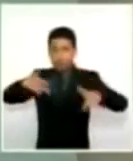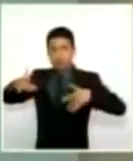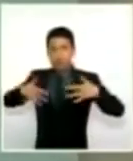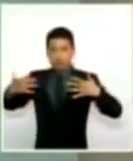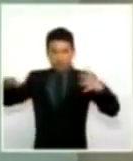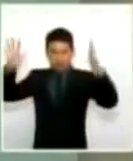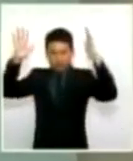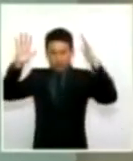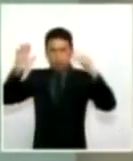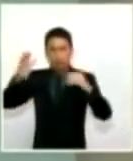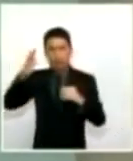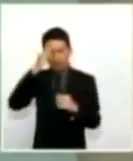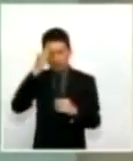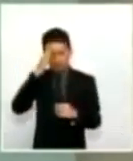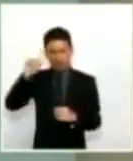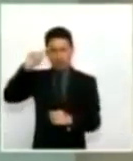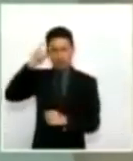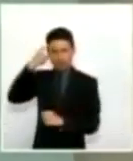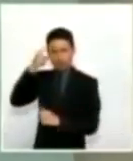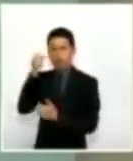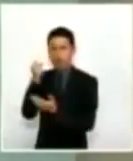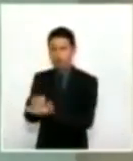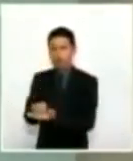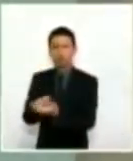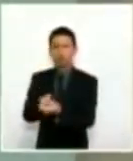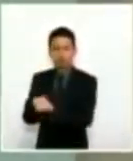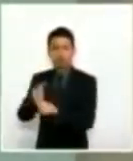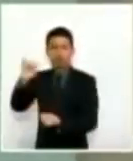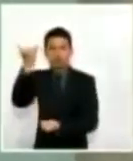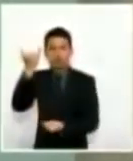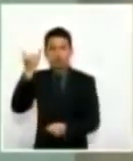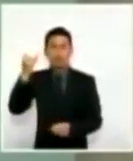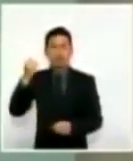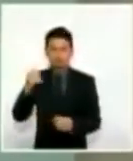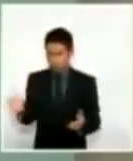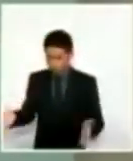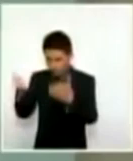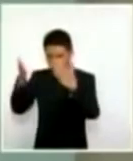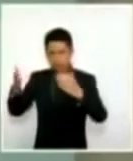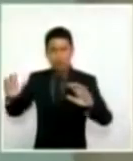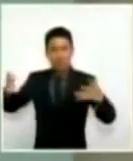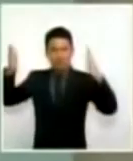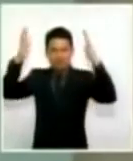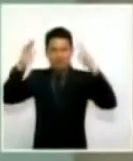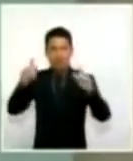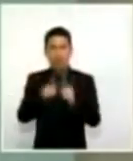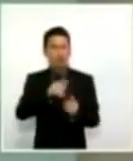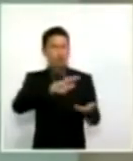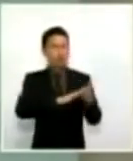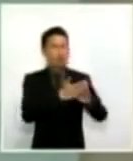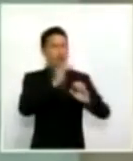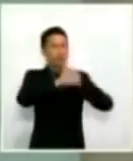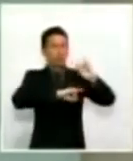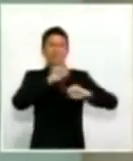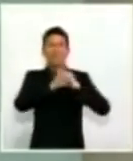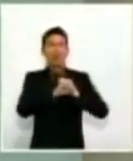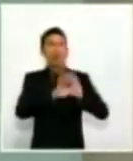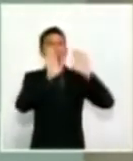un respaldo más a este gobierno. Pueden irse a celebrar que pasaron por encima de la comunidad